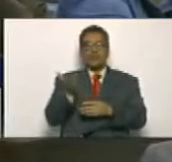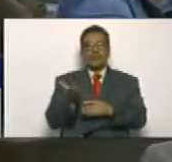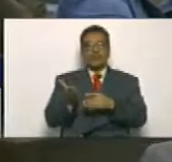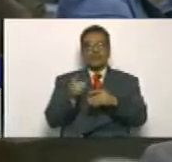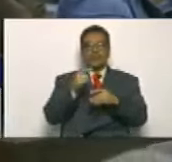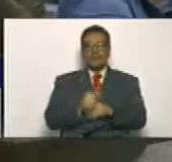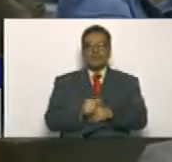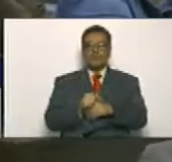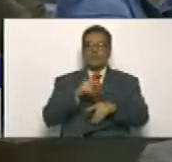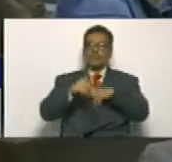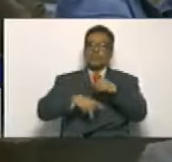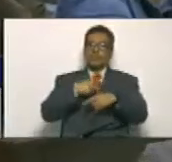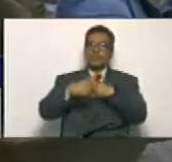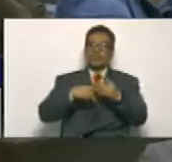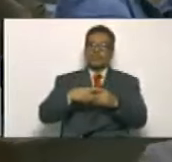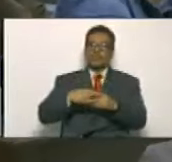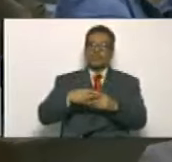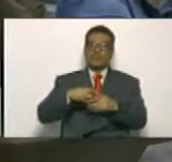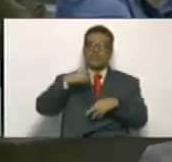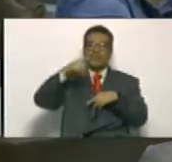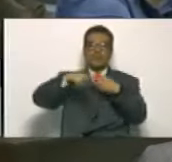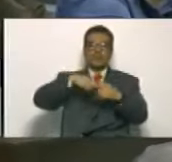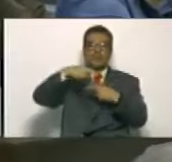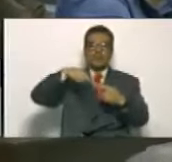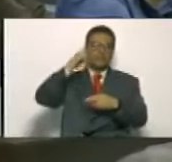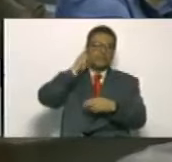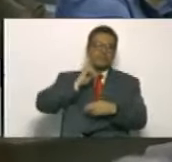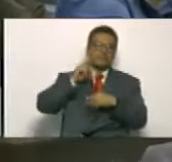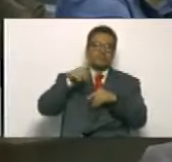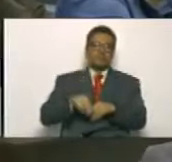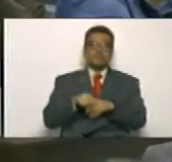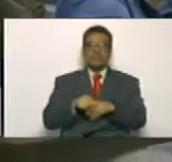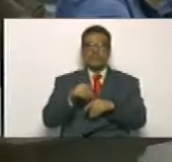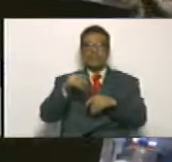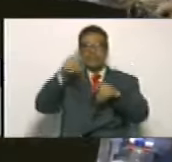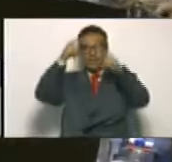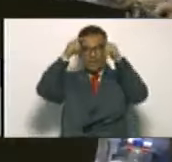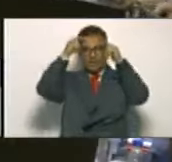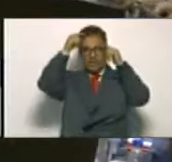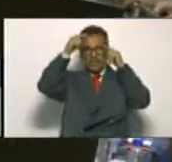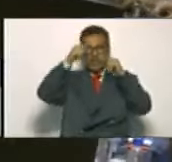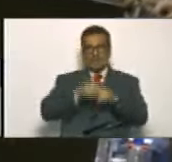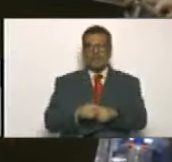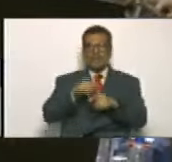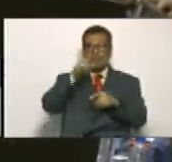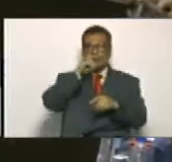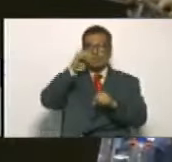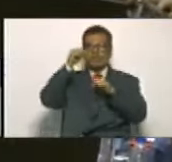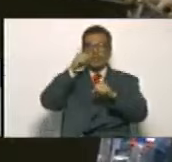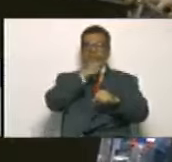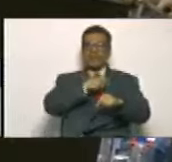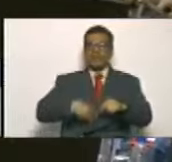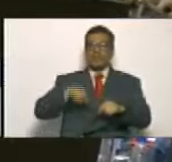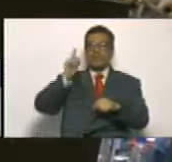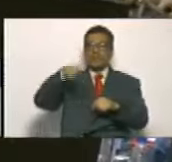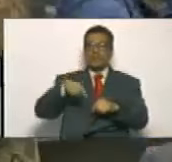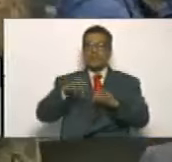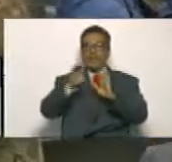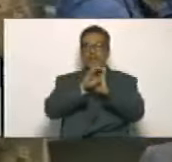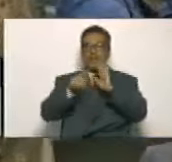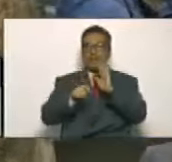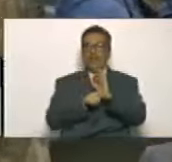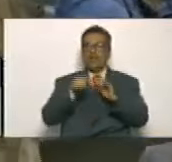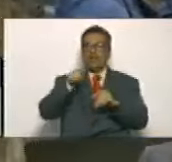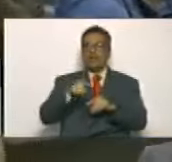muchísimo el proceso bolivariano, la revolución, a Hugo Chávez, a Nicolás Maduro, quien fue también